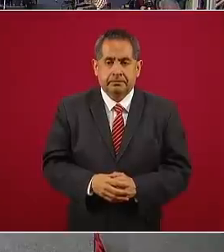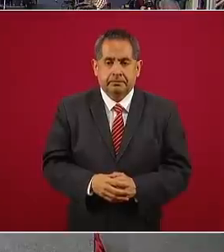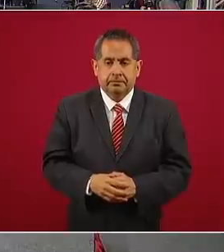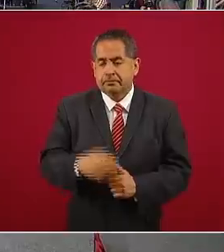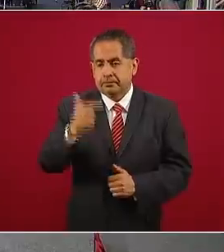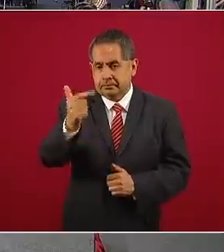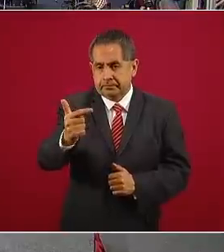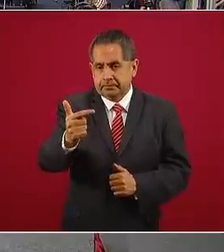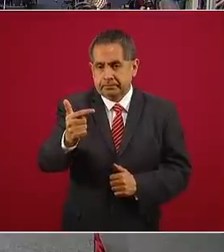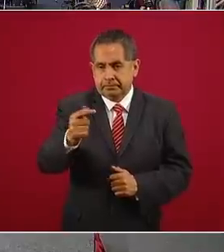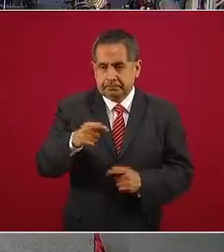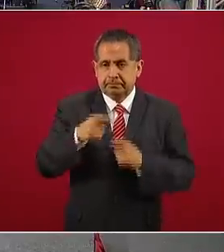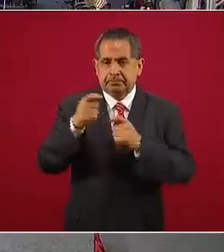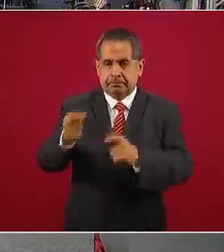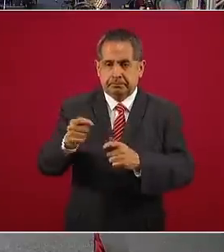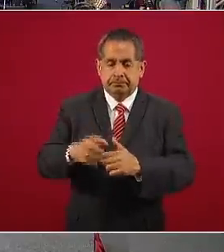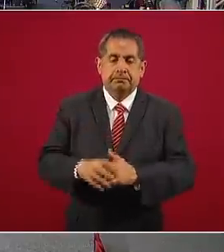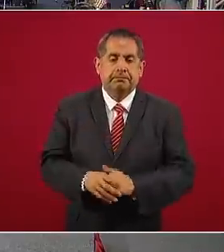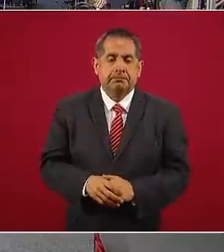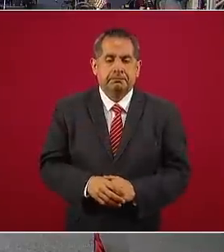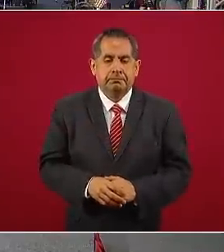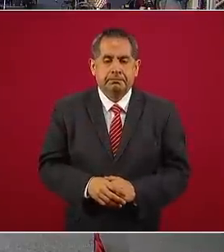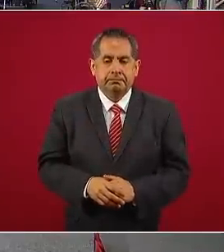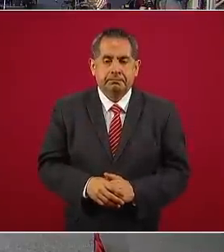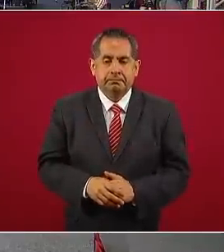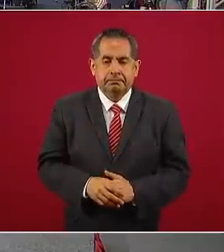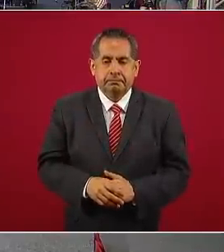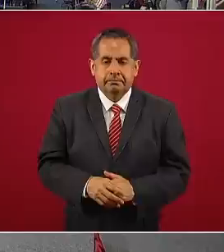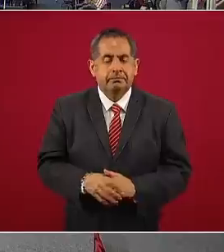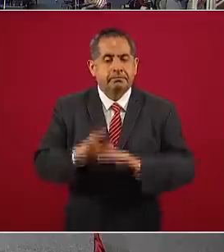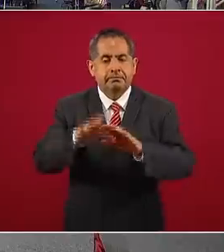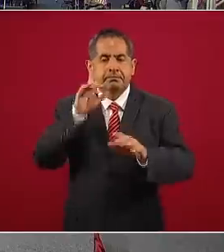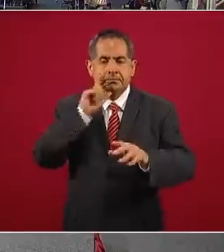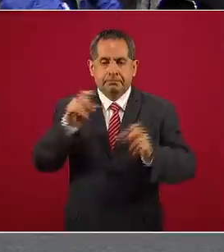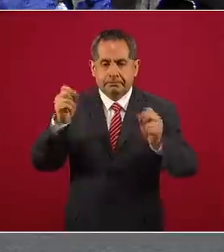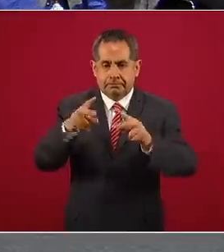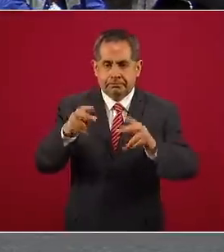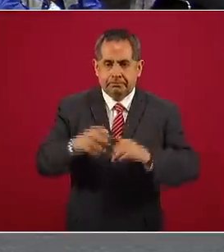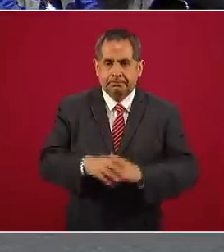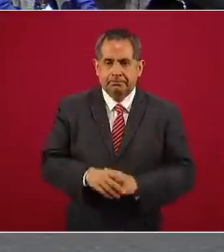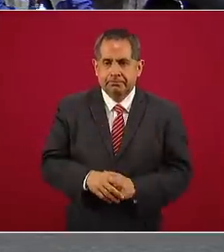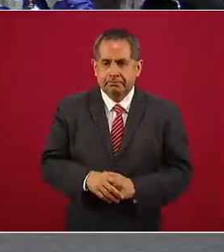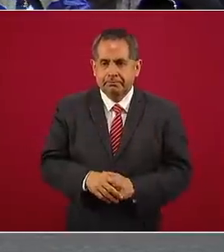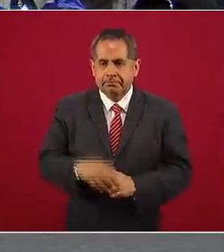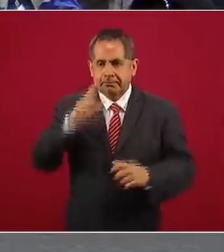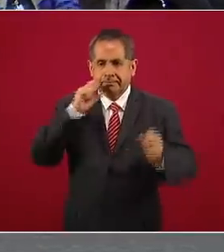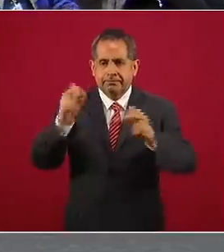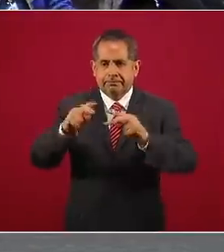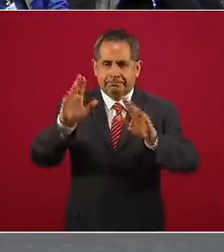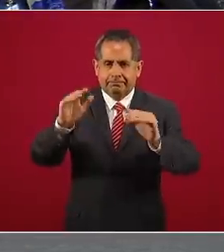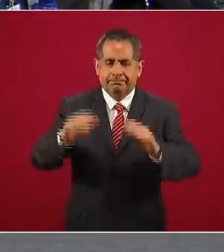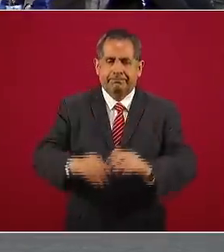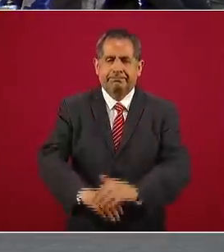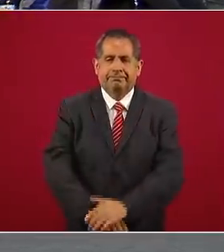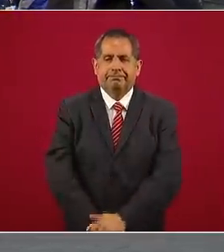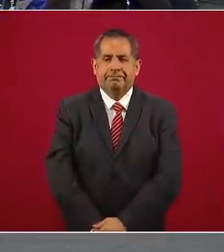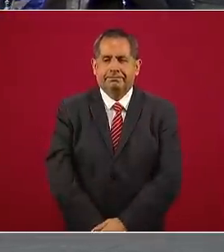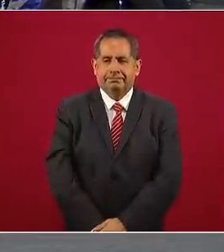7 ella y ya mañana bueno nos vemos